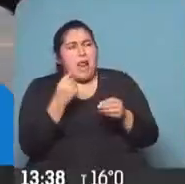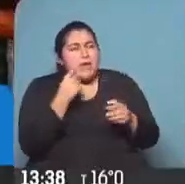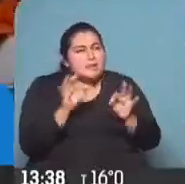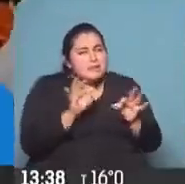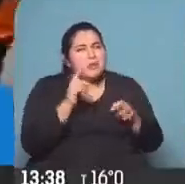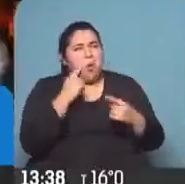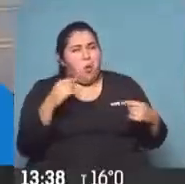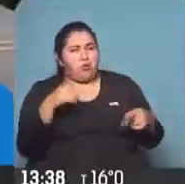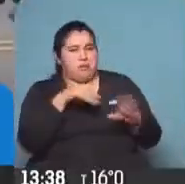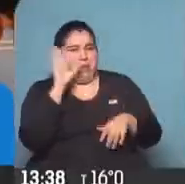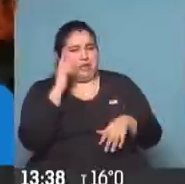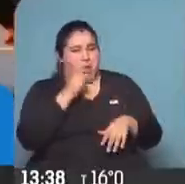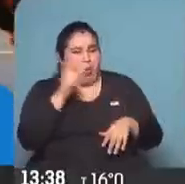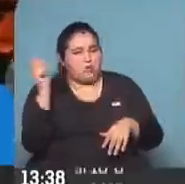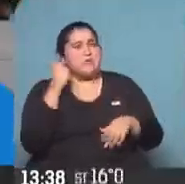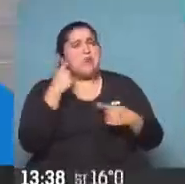judiciales